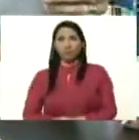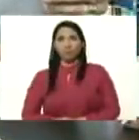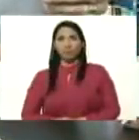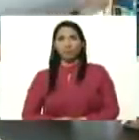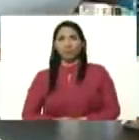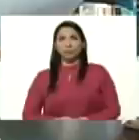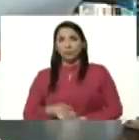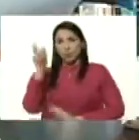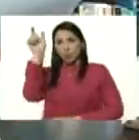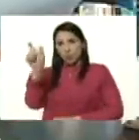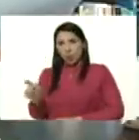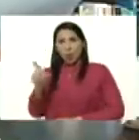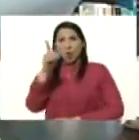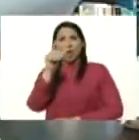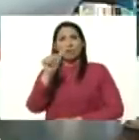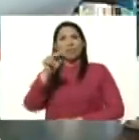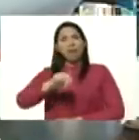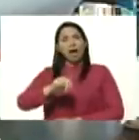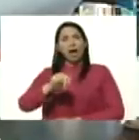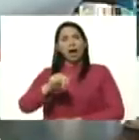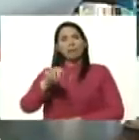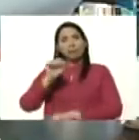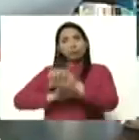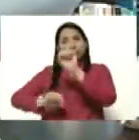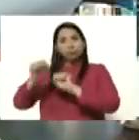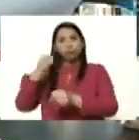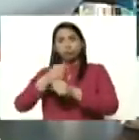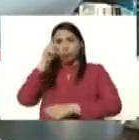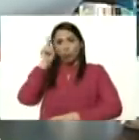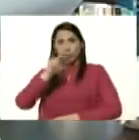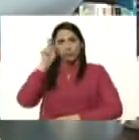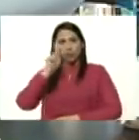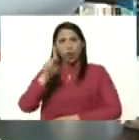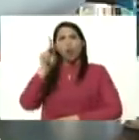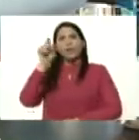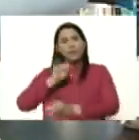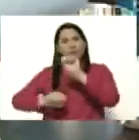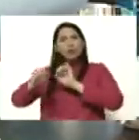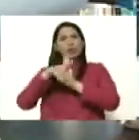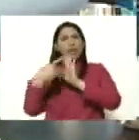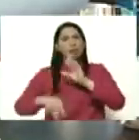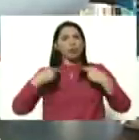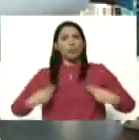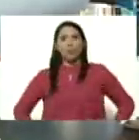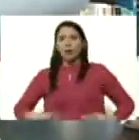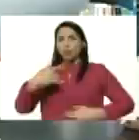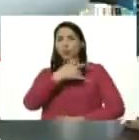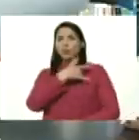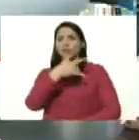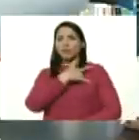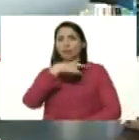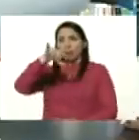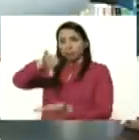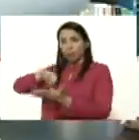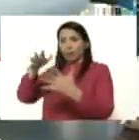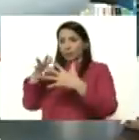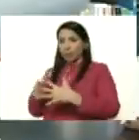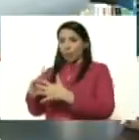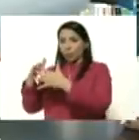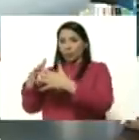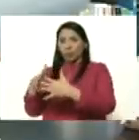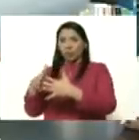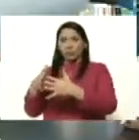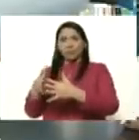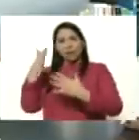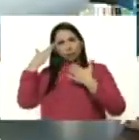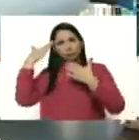Dan Kovalit, sindicalista, profesor, defensor de los derechos humanos de la Universidad de Pittsburgh. Dan, how are